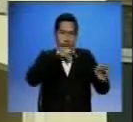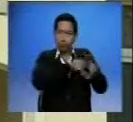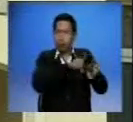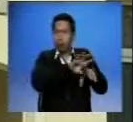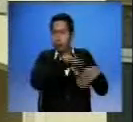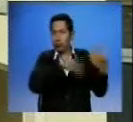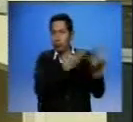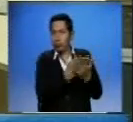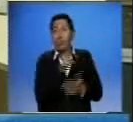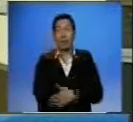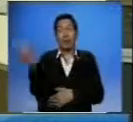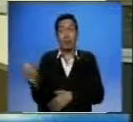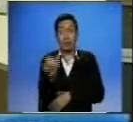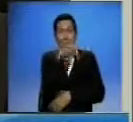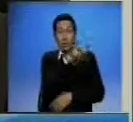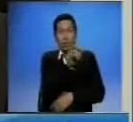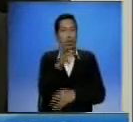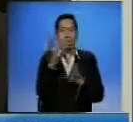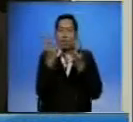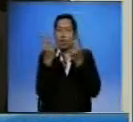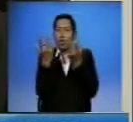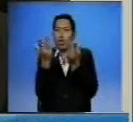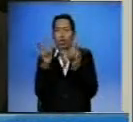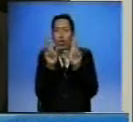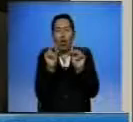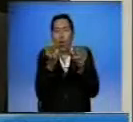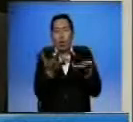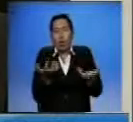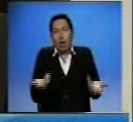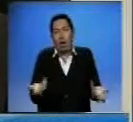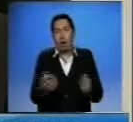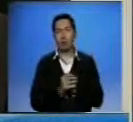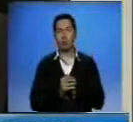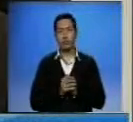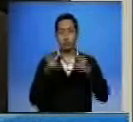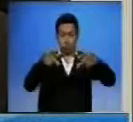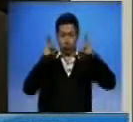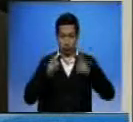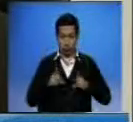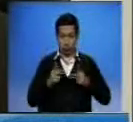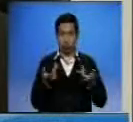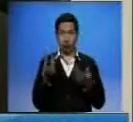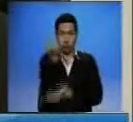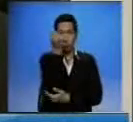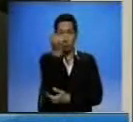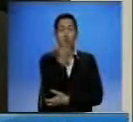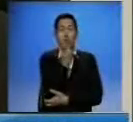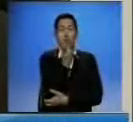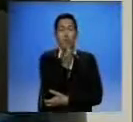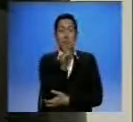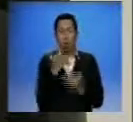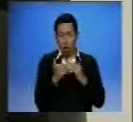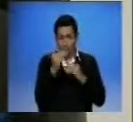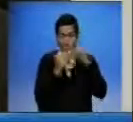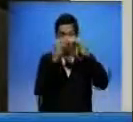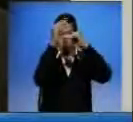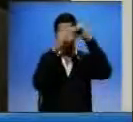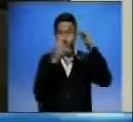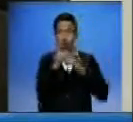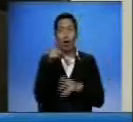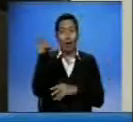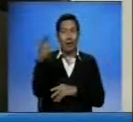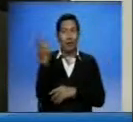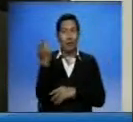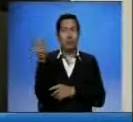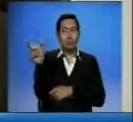Y eso es lo que se cuestiona. Este valor de la construcción del puente lo cobra a través de una tasa de contribución especial de mejoras. De